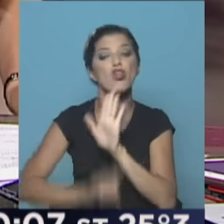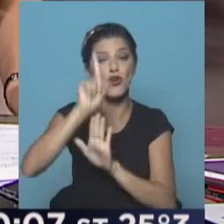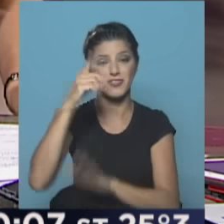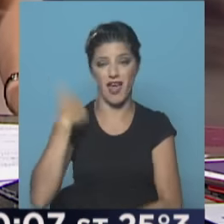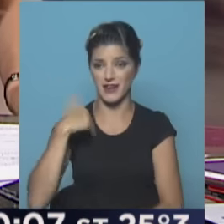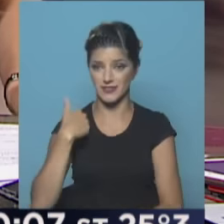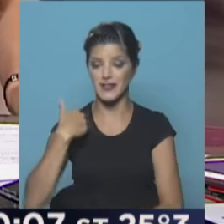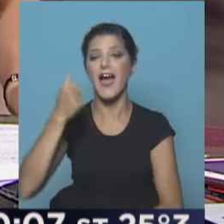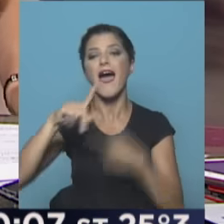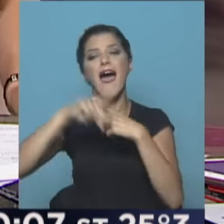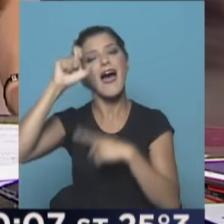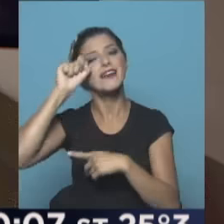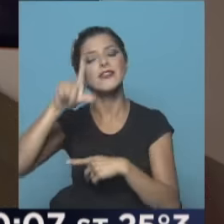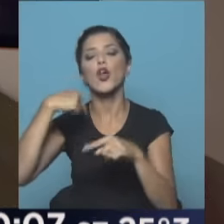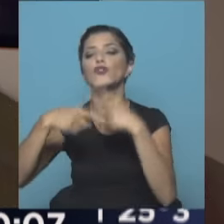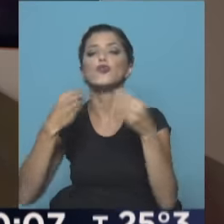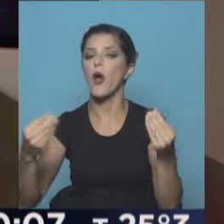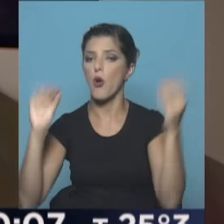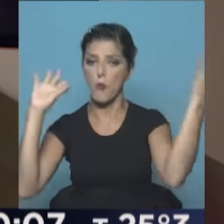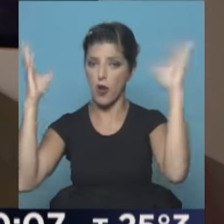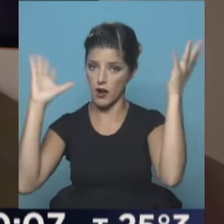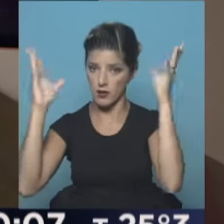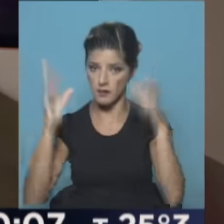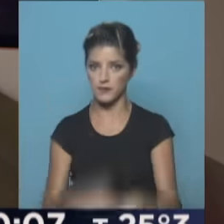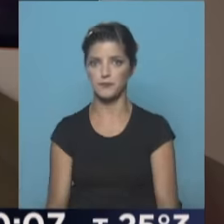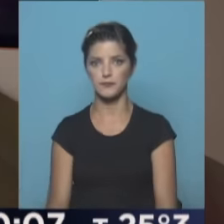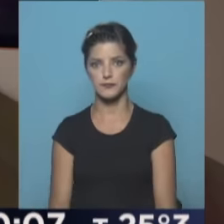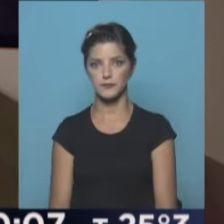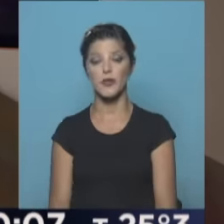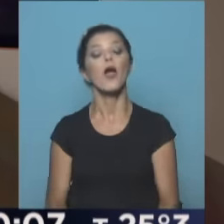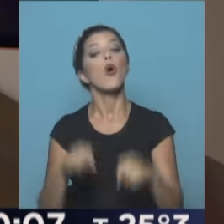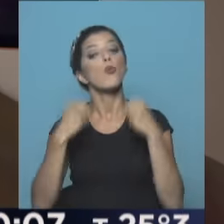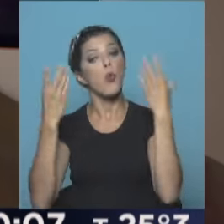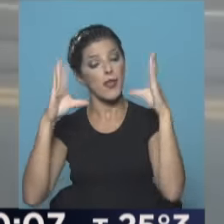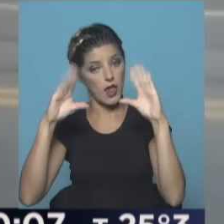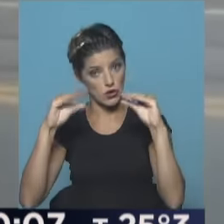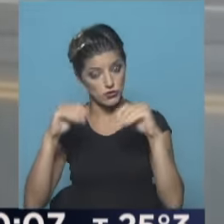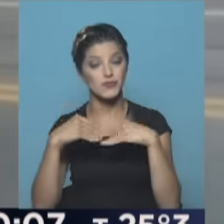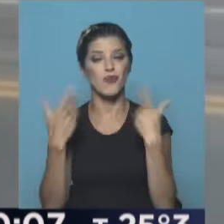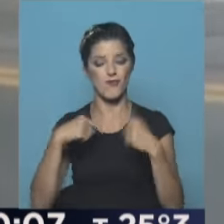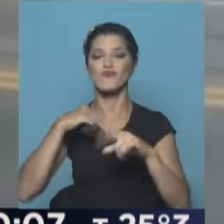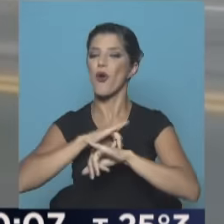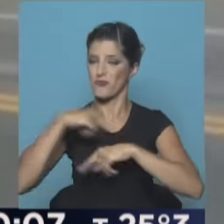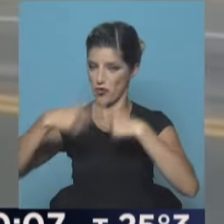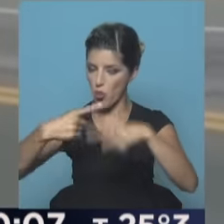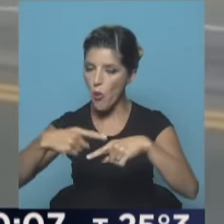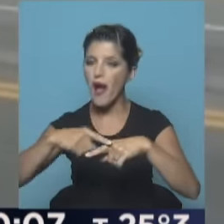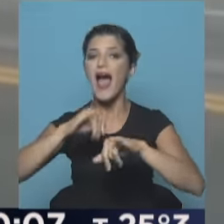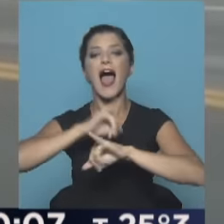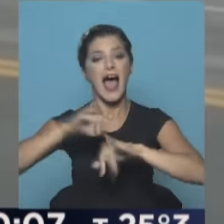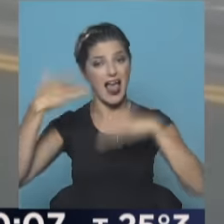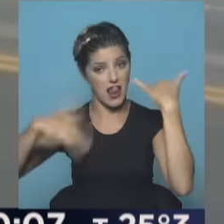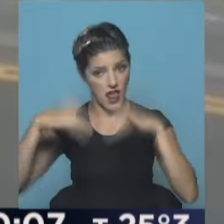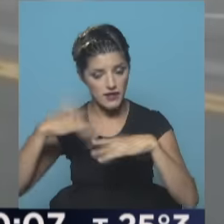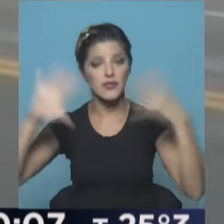Argentina. Axel Gil, ¿cómo va a seguir esto? Muy buenas noches. Bueno, continúa vigente el alerta meteorológico para la